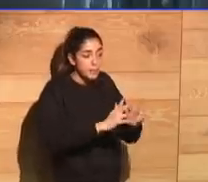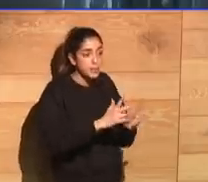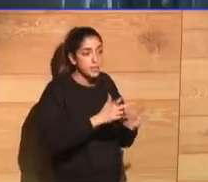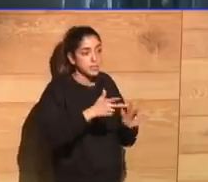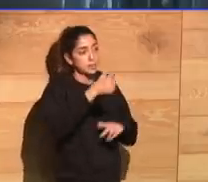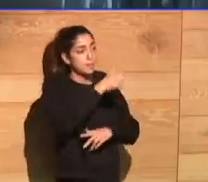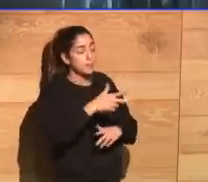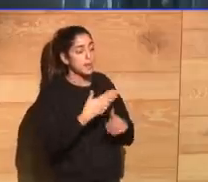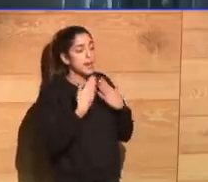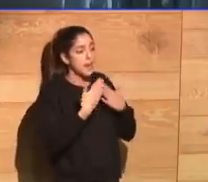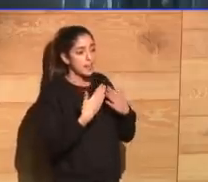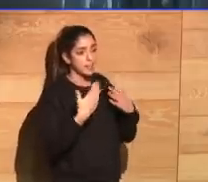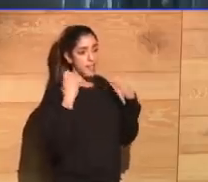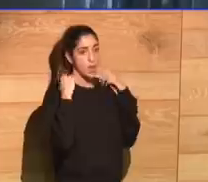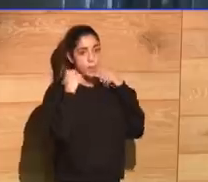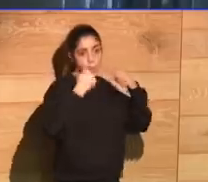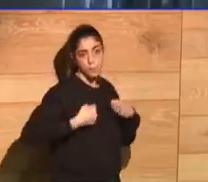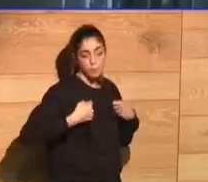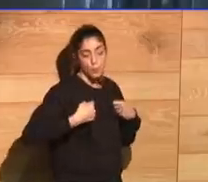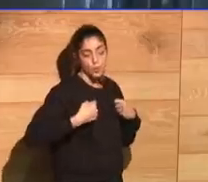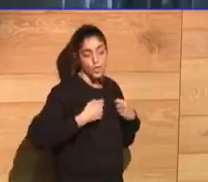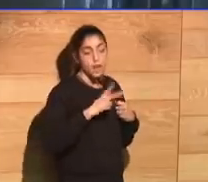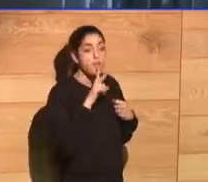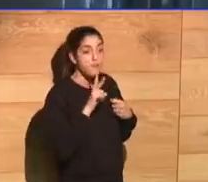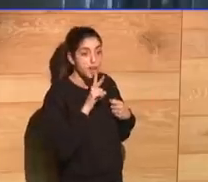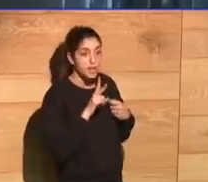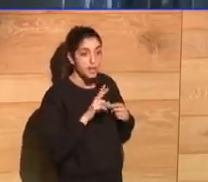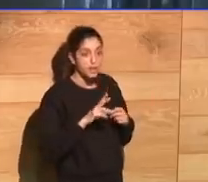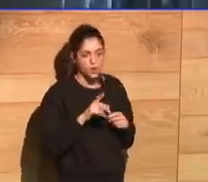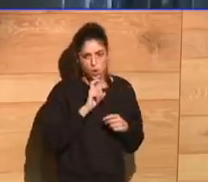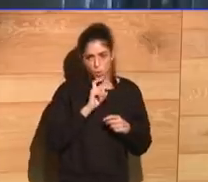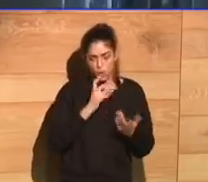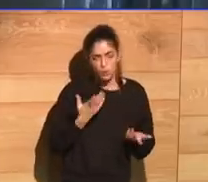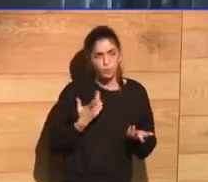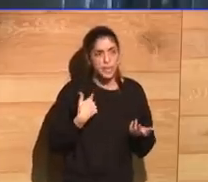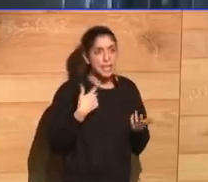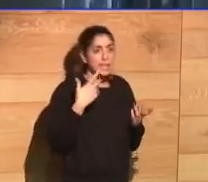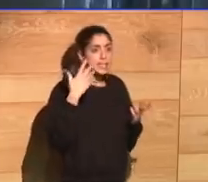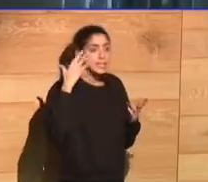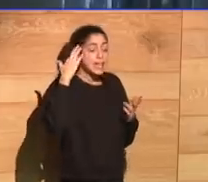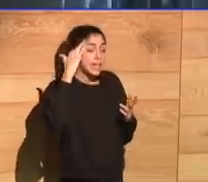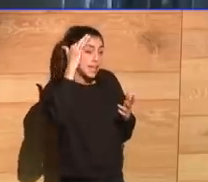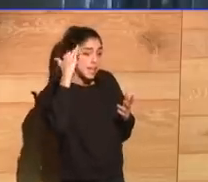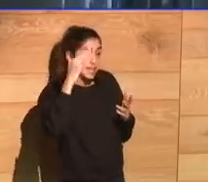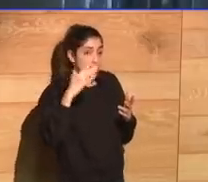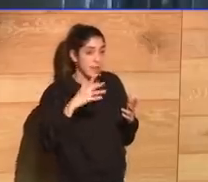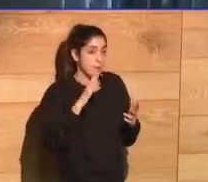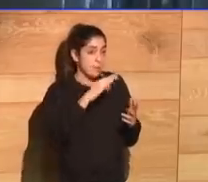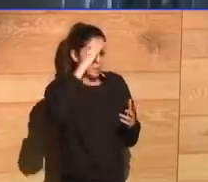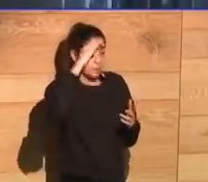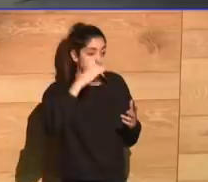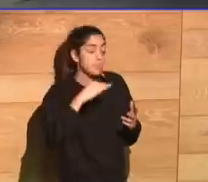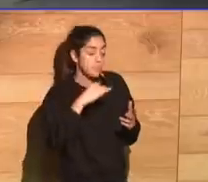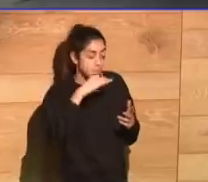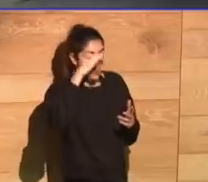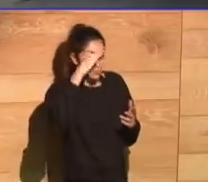Dice, ¿cómo? No, sí, es que él tiene la idea de que el personaje del padre de Superman es una maleta verde, entonces si él